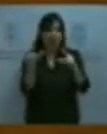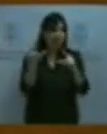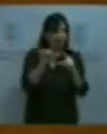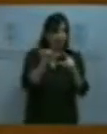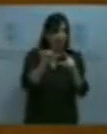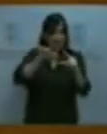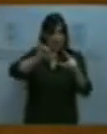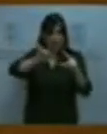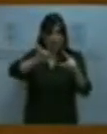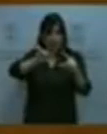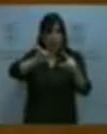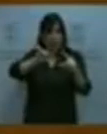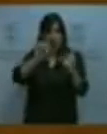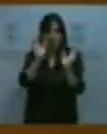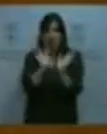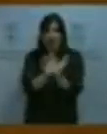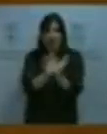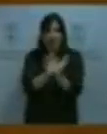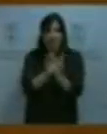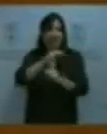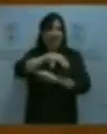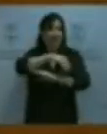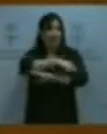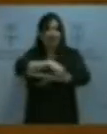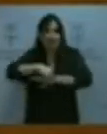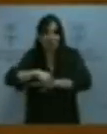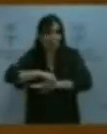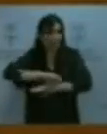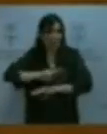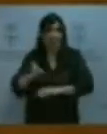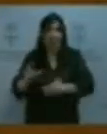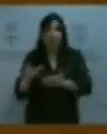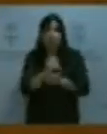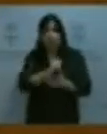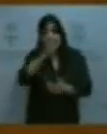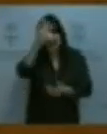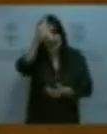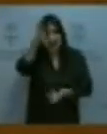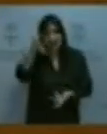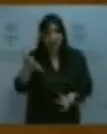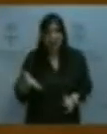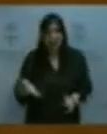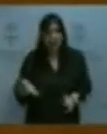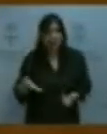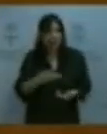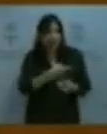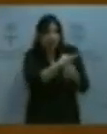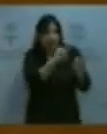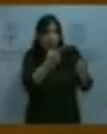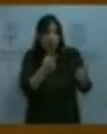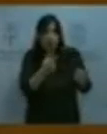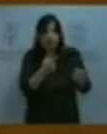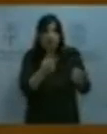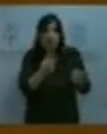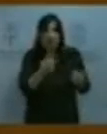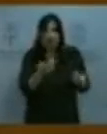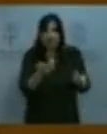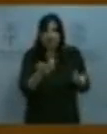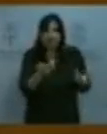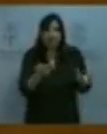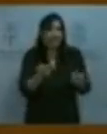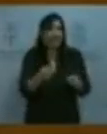marina. Está harto. Y ustedes siguen poniendo pequeñas tiritas a un problema que cada vez es